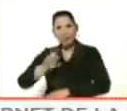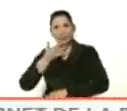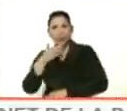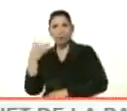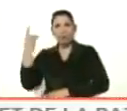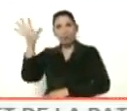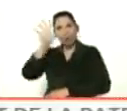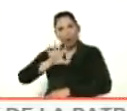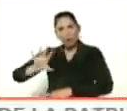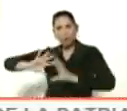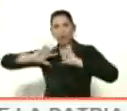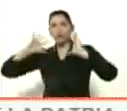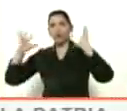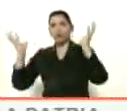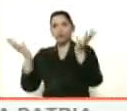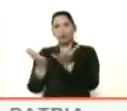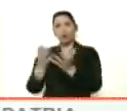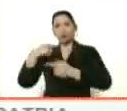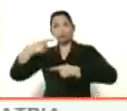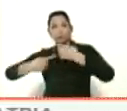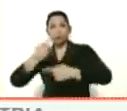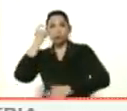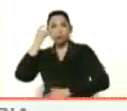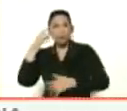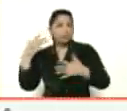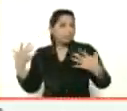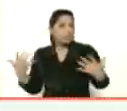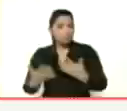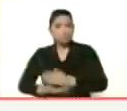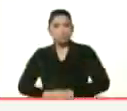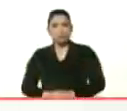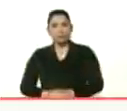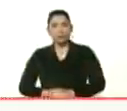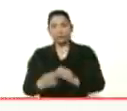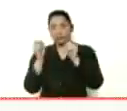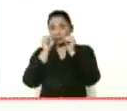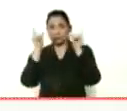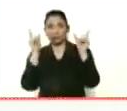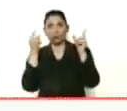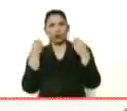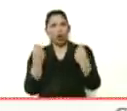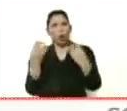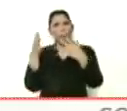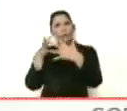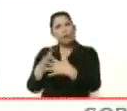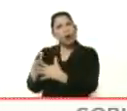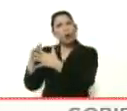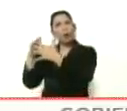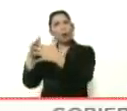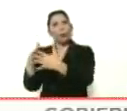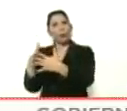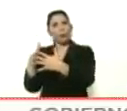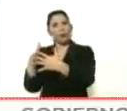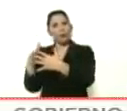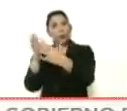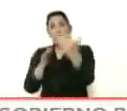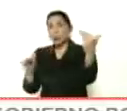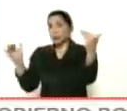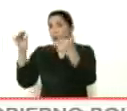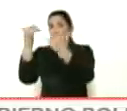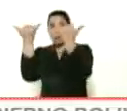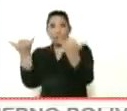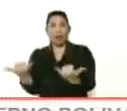otros países del mundo. Hoy veía muy impresionado que Estados Unidos superó ya